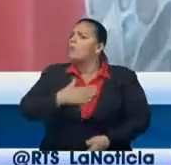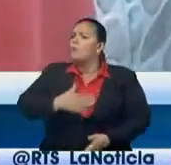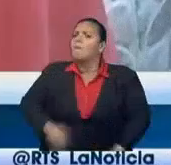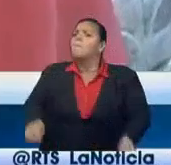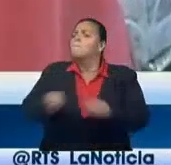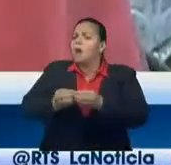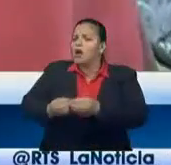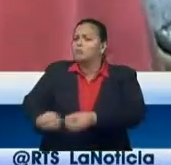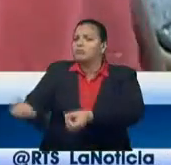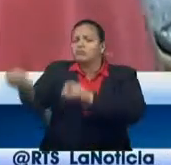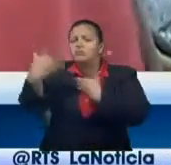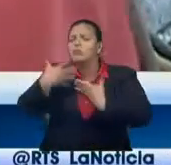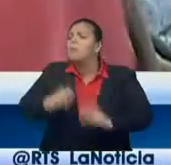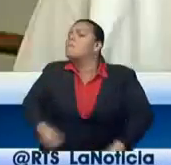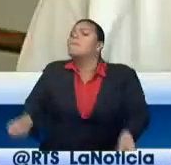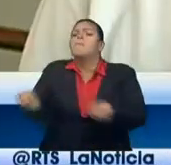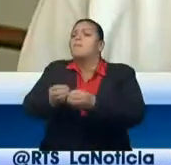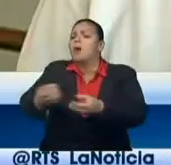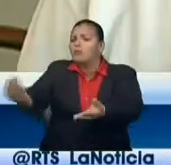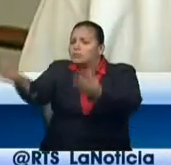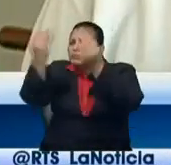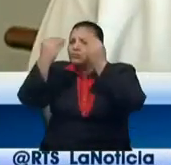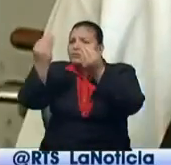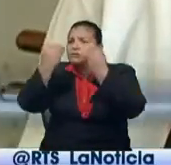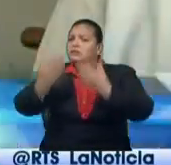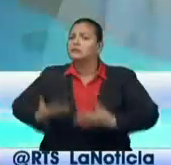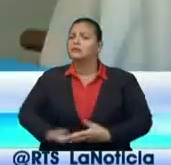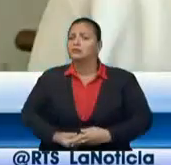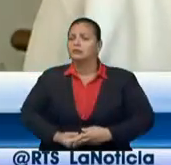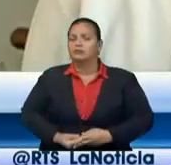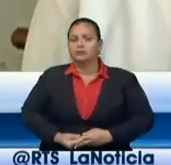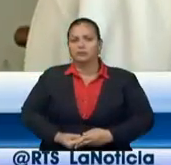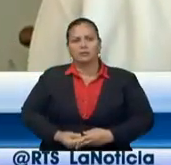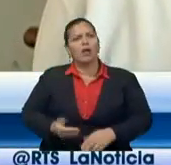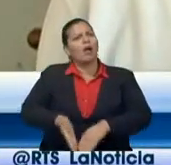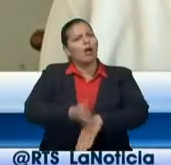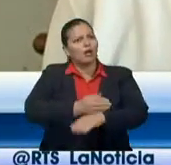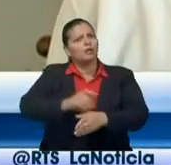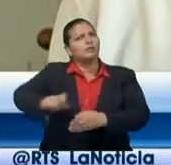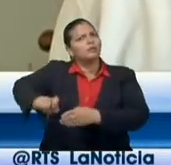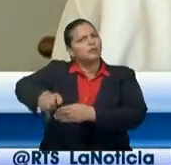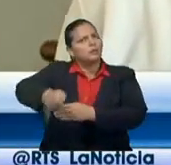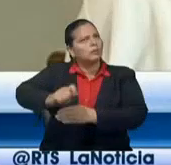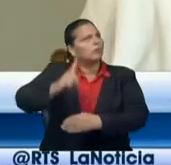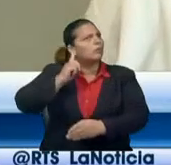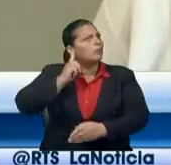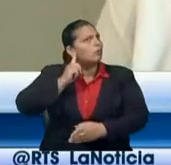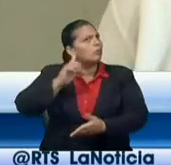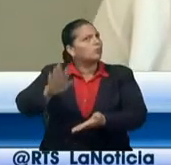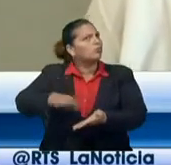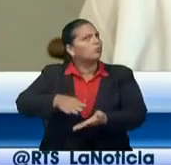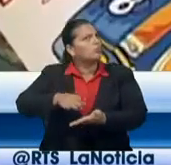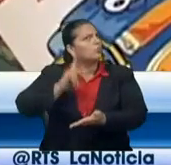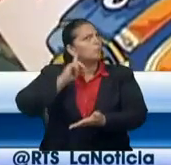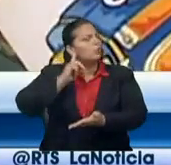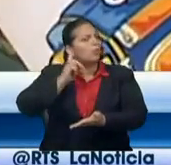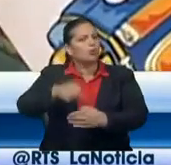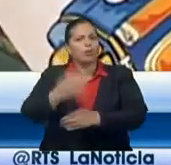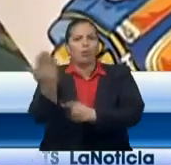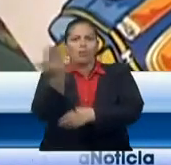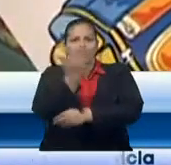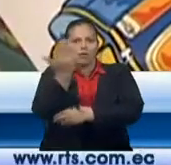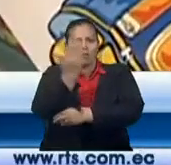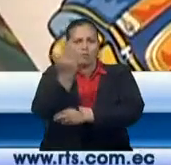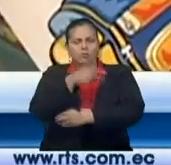casos llega distorsionada. Solo hemos escuchado en las propagandas de radio, de televisión, que dicen que preparemos la mochila y el resto no sabemos